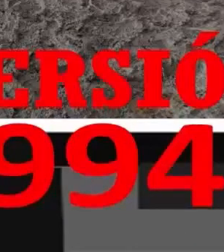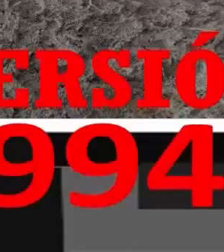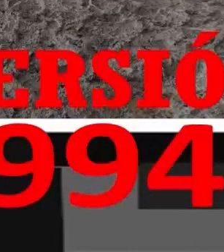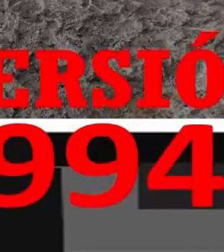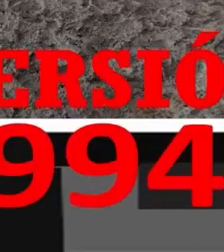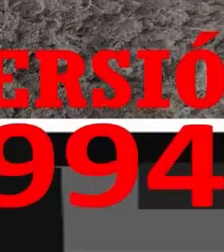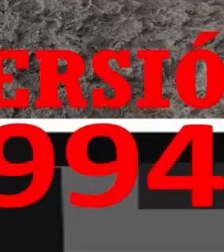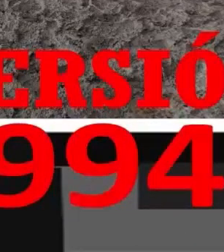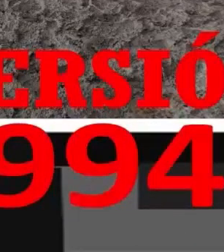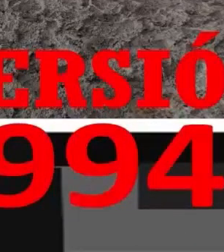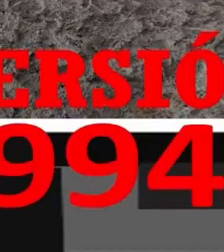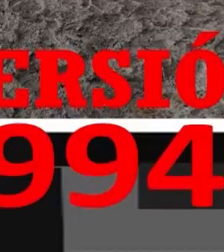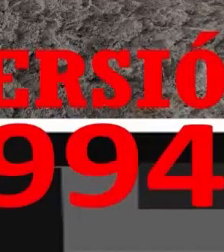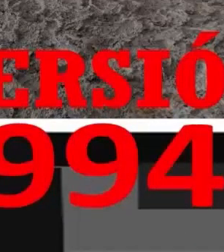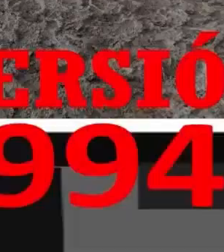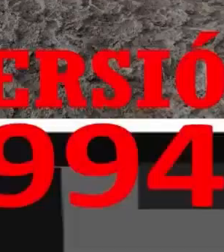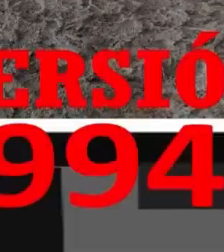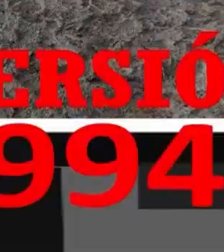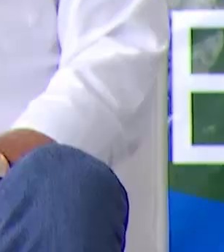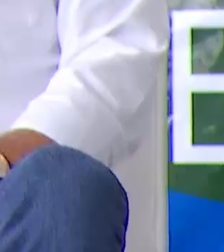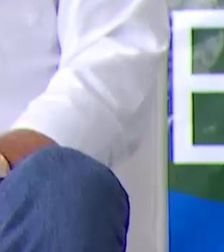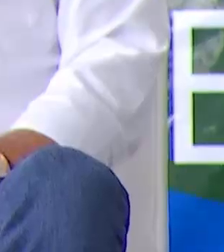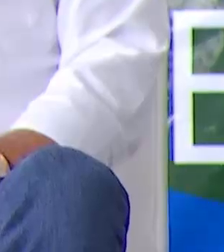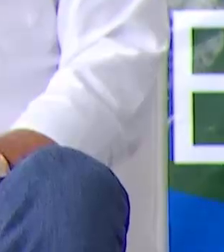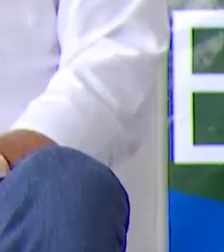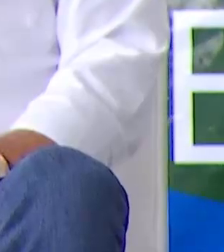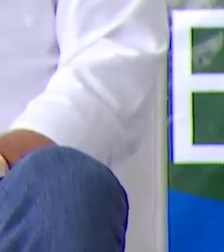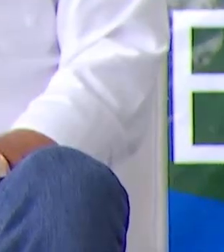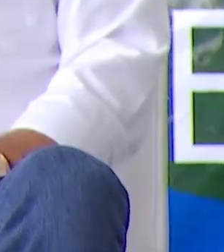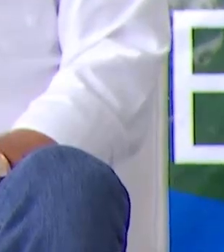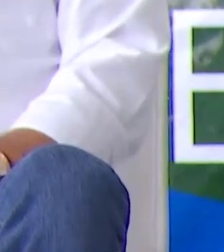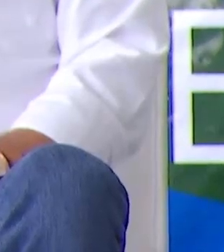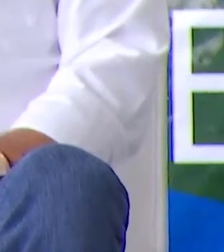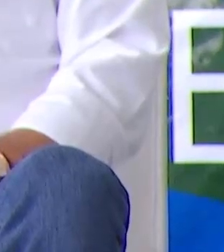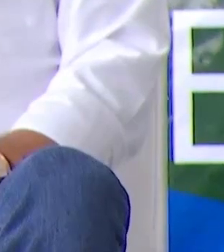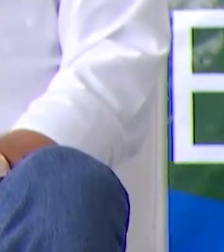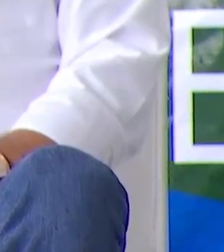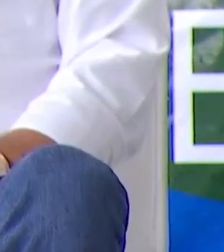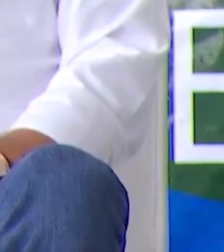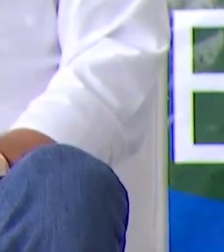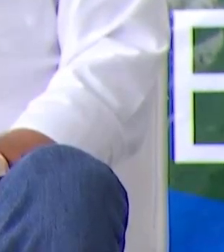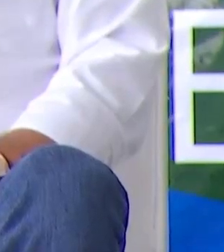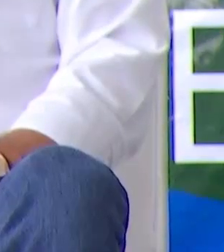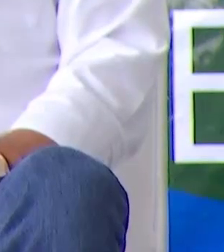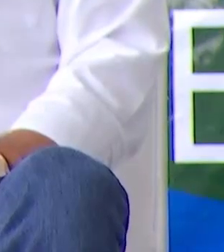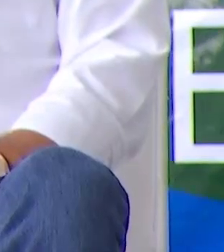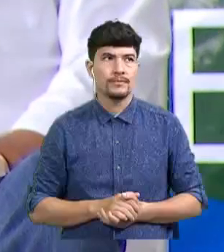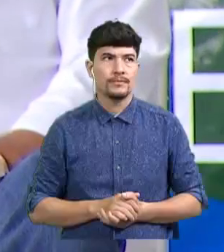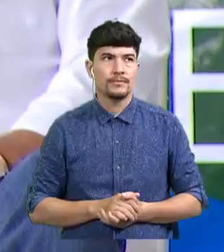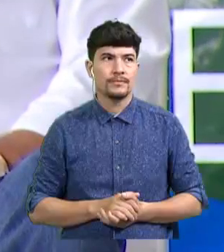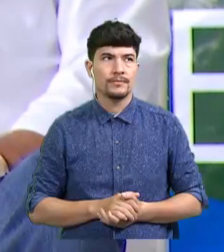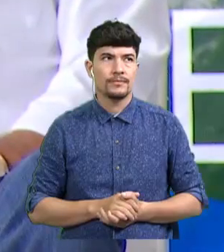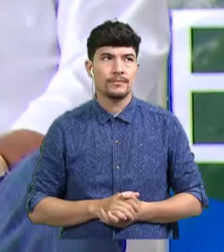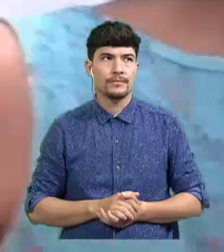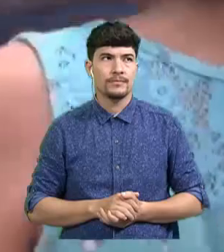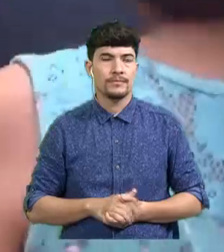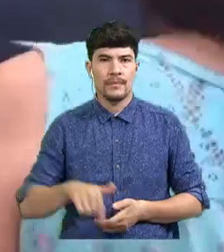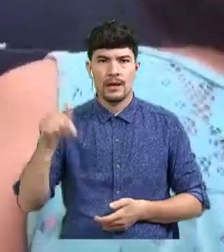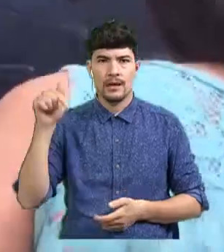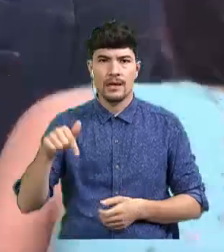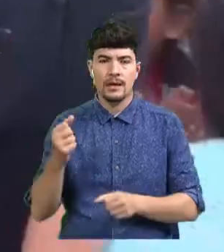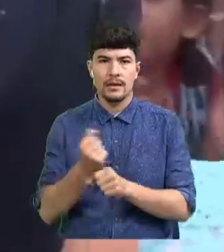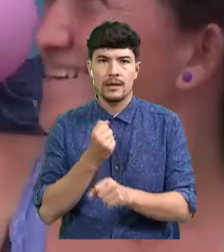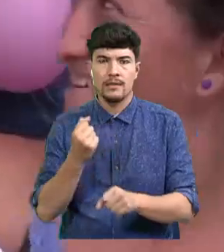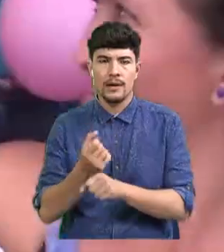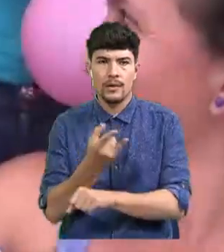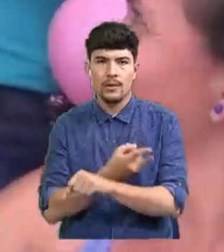se desarrollan en el departamento de Santander. Aquí la mano de obra que se utiliza